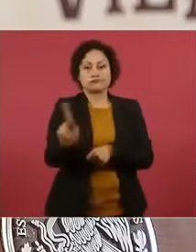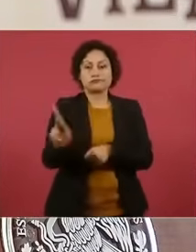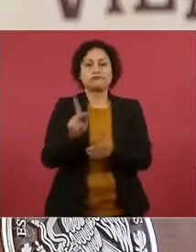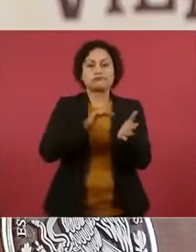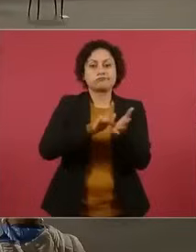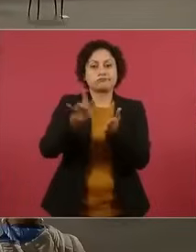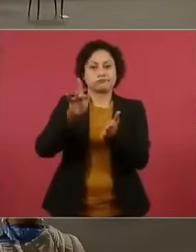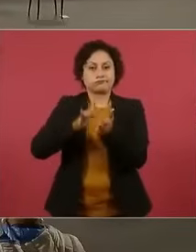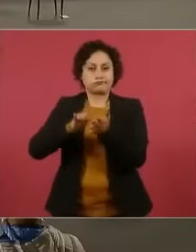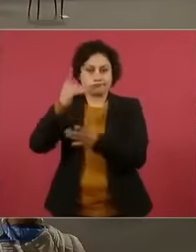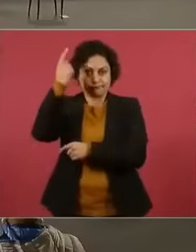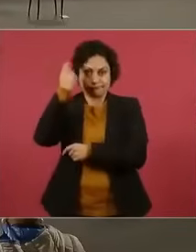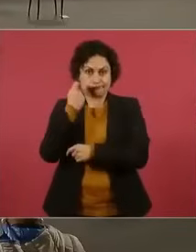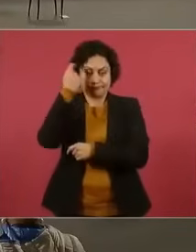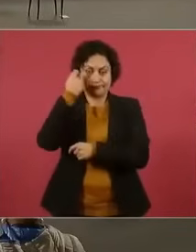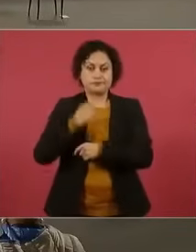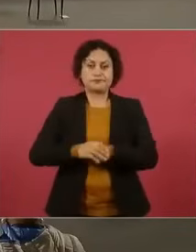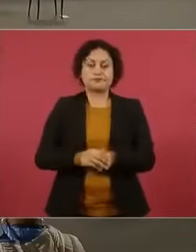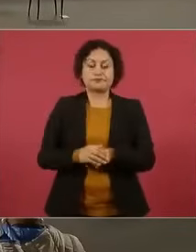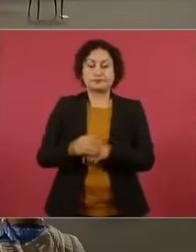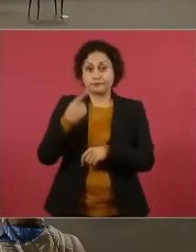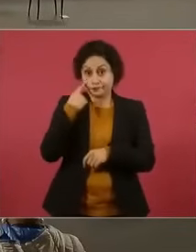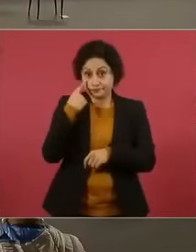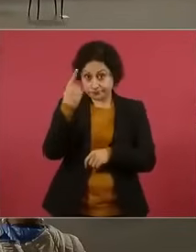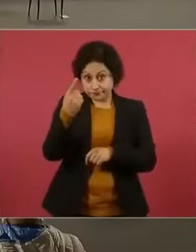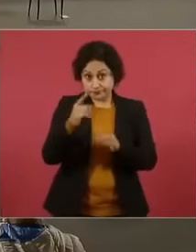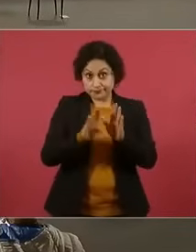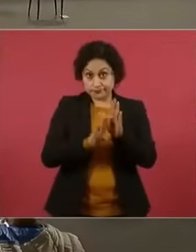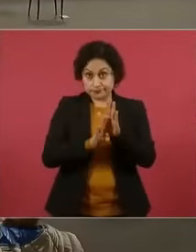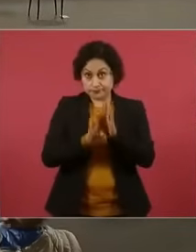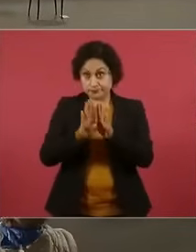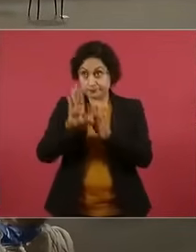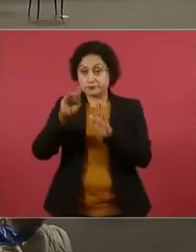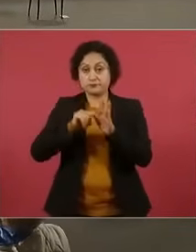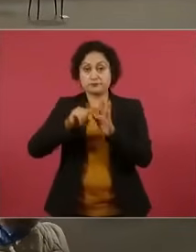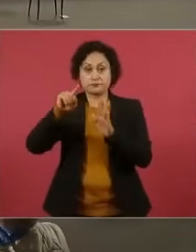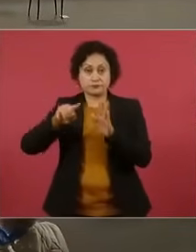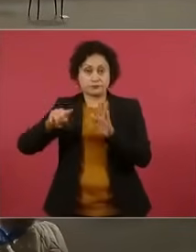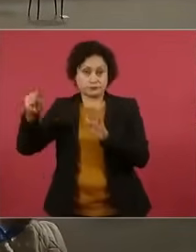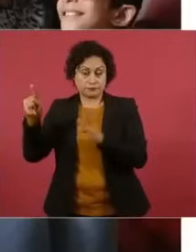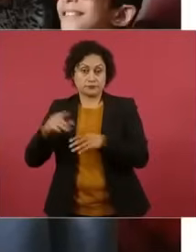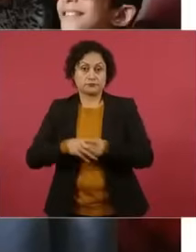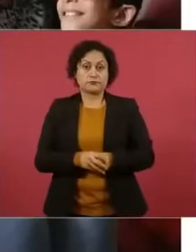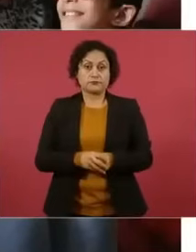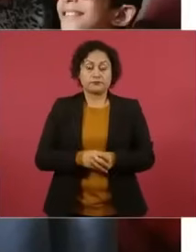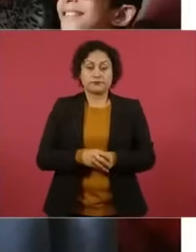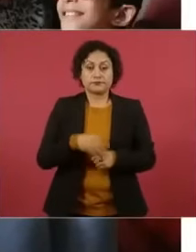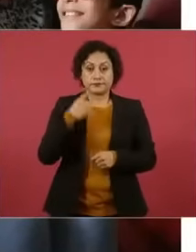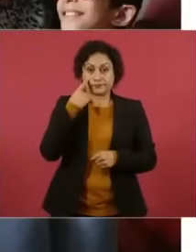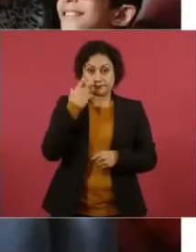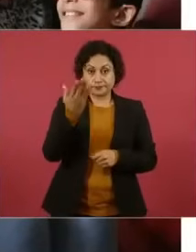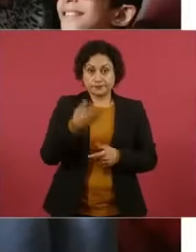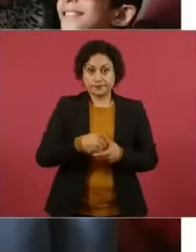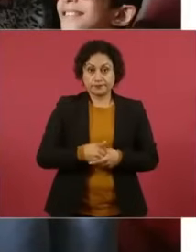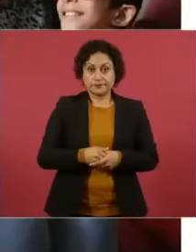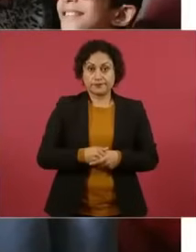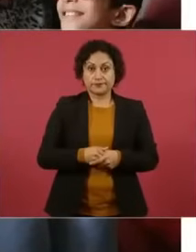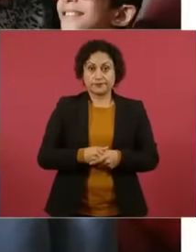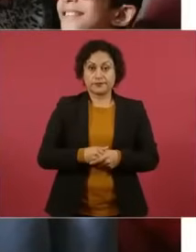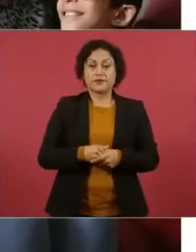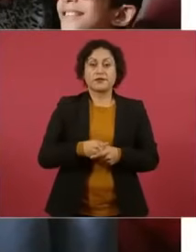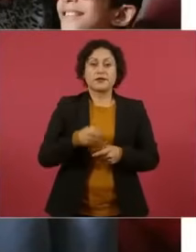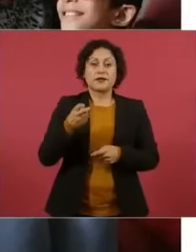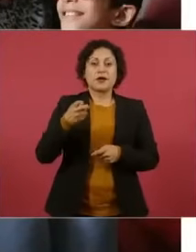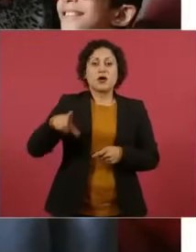Adelante. En esta gráfica les mostramos, antes de que existiera la pensión en este